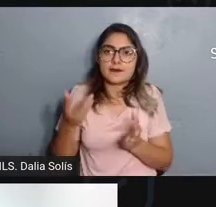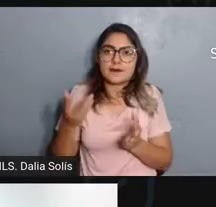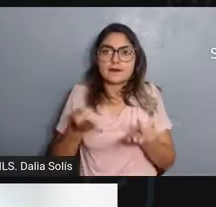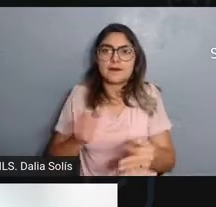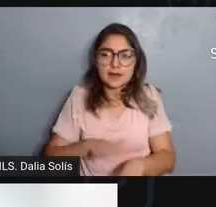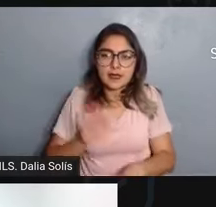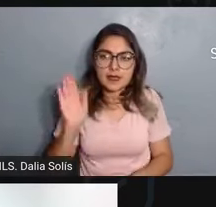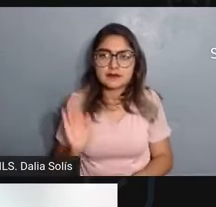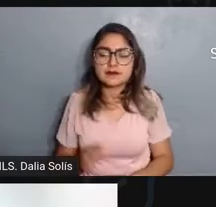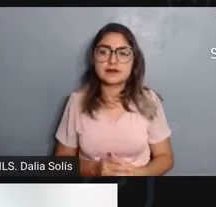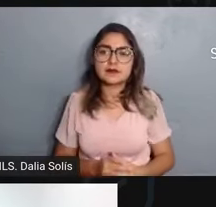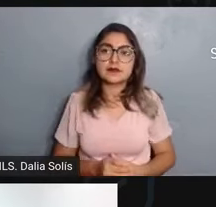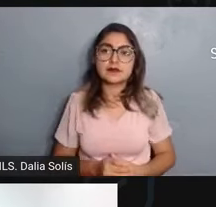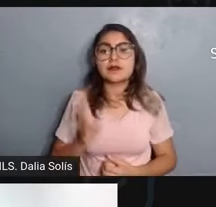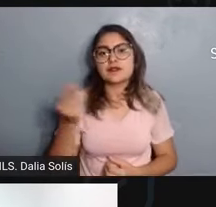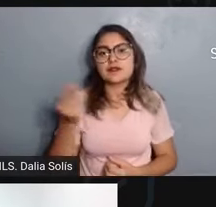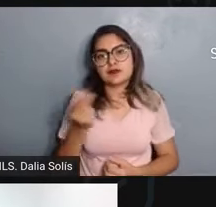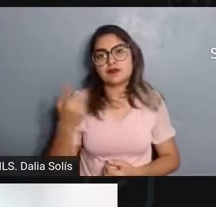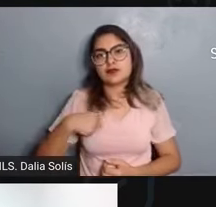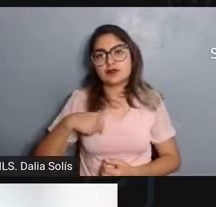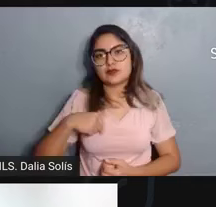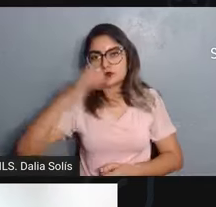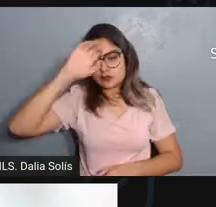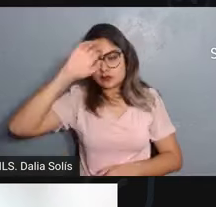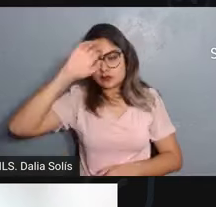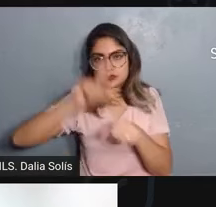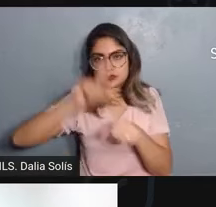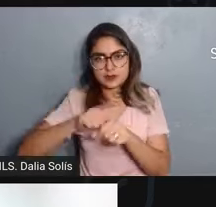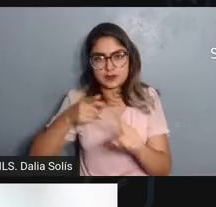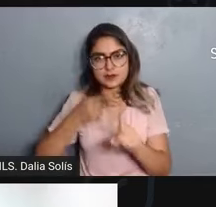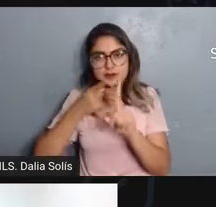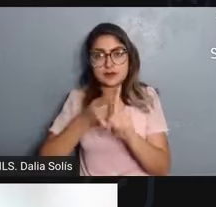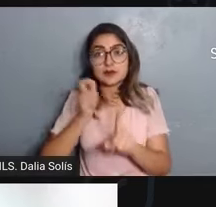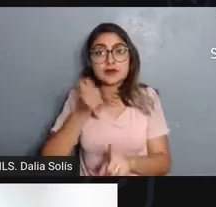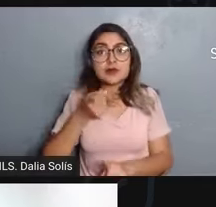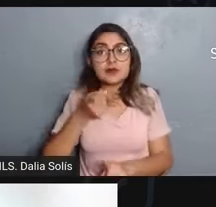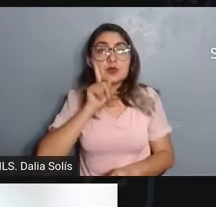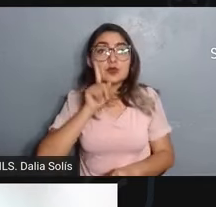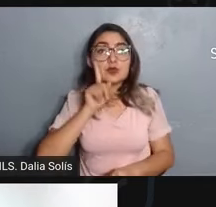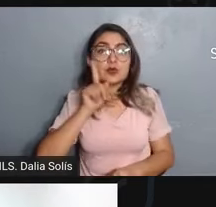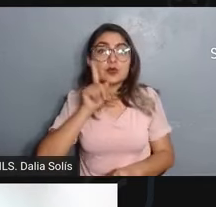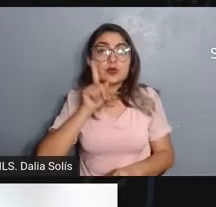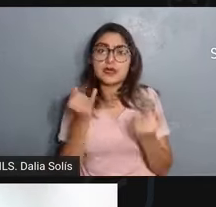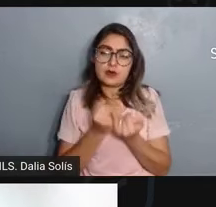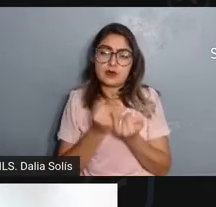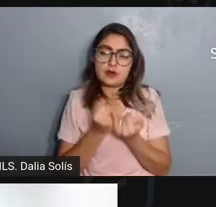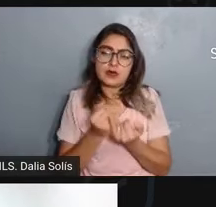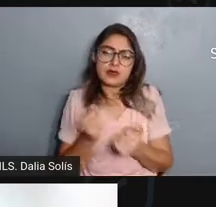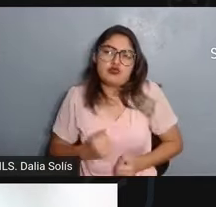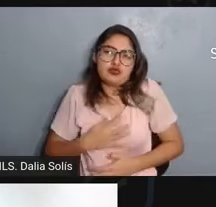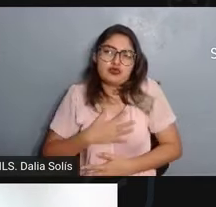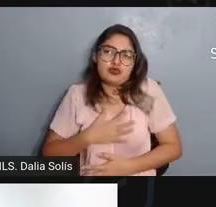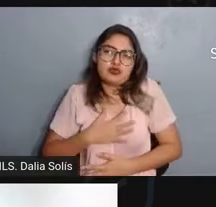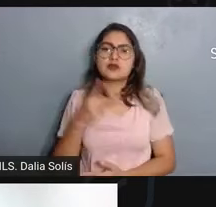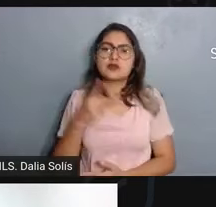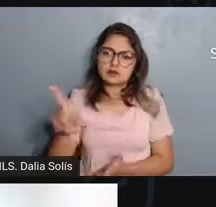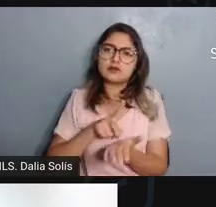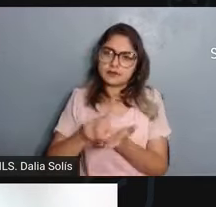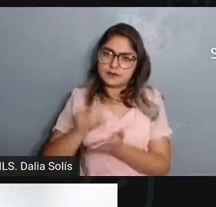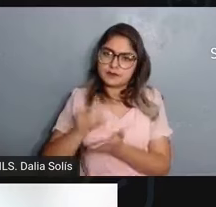placer, ¿no? Entonces, algo que tenemos que estar identificando es cómo se ha visto